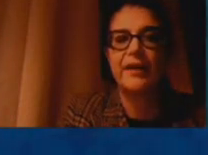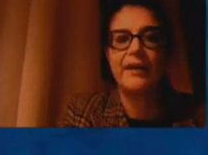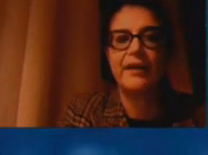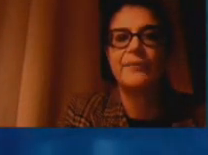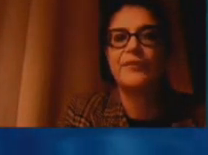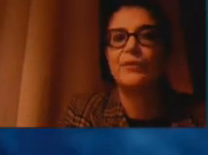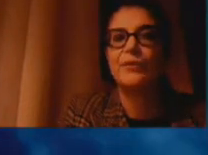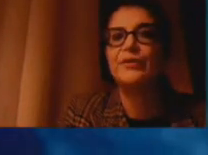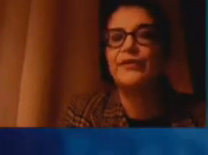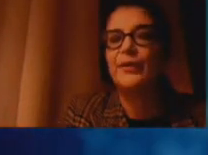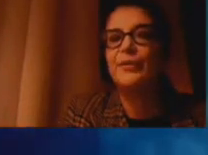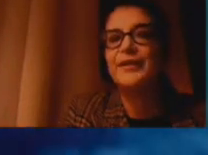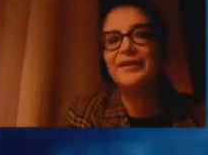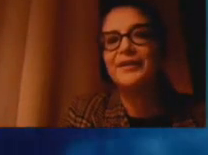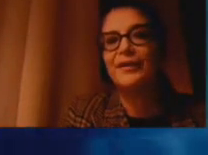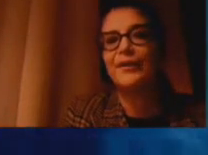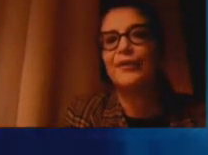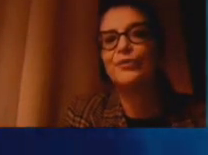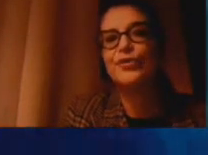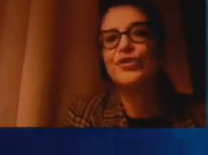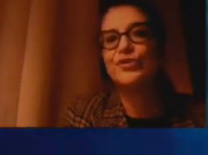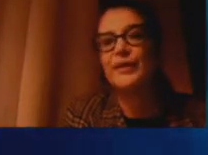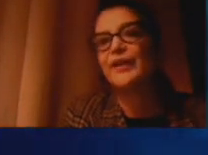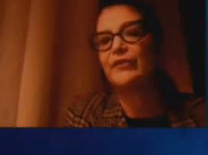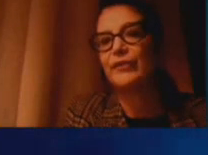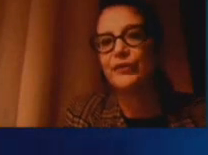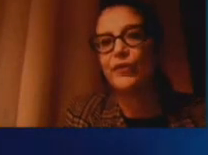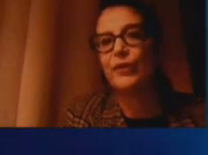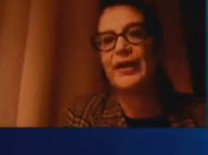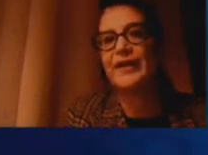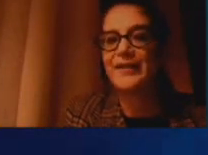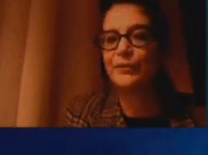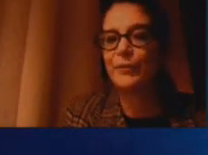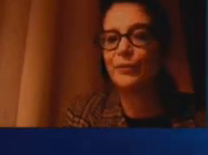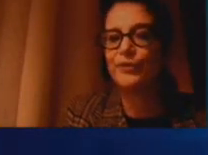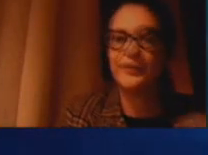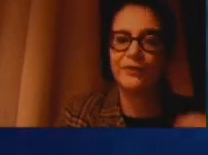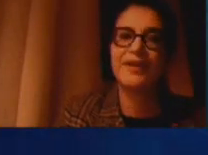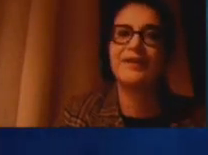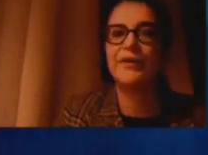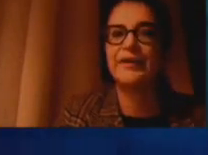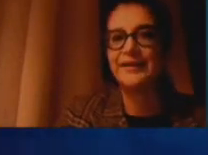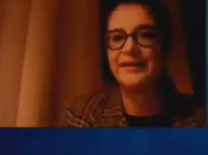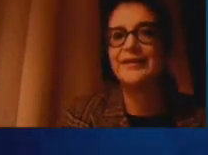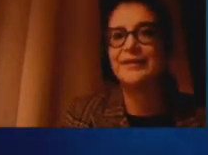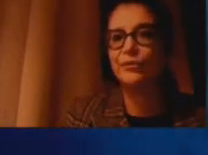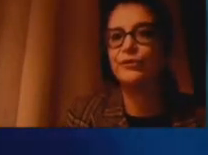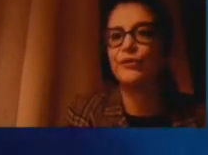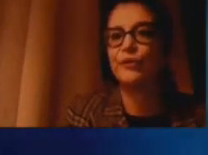que han sido protagonistas de casos de interferencia muy importantes.